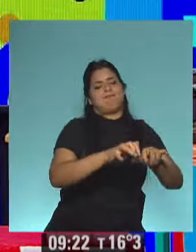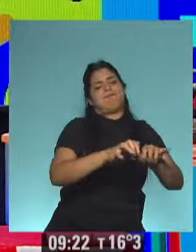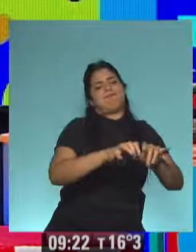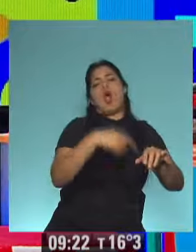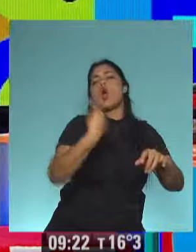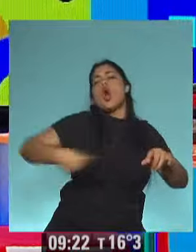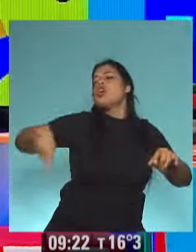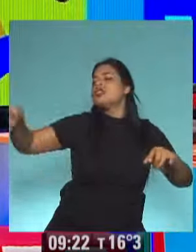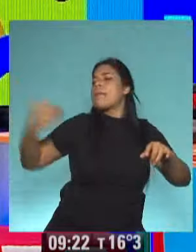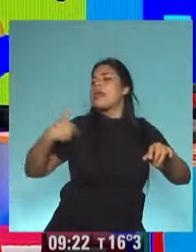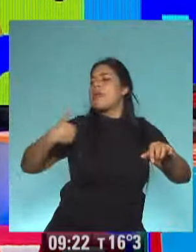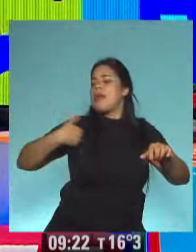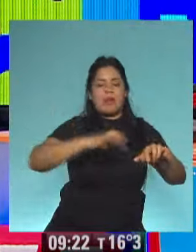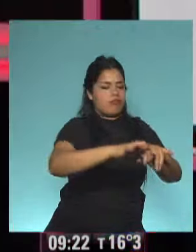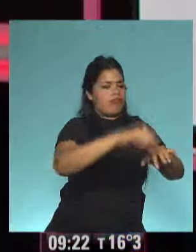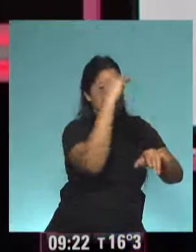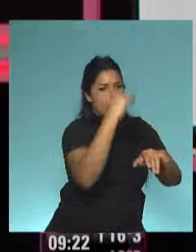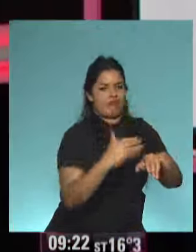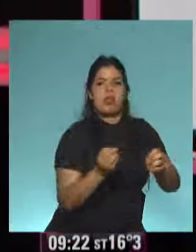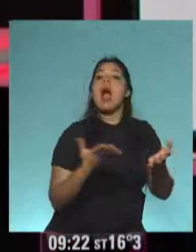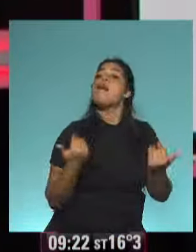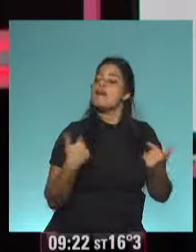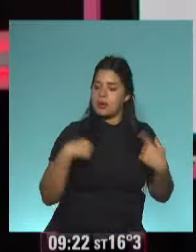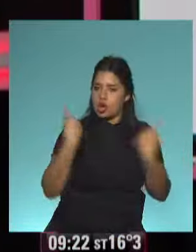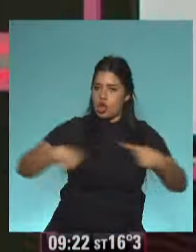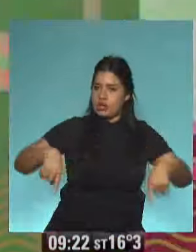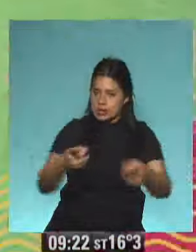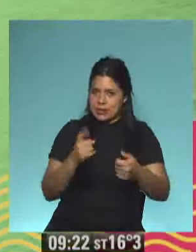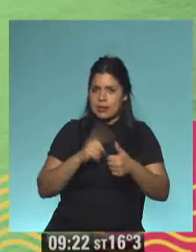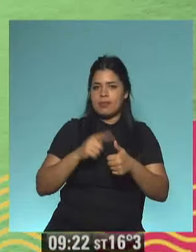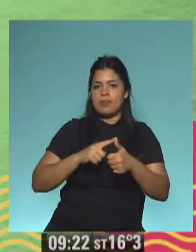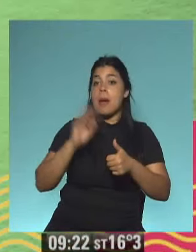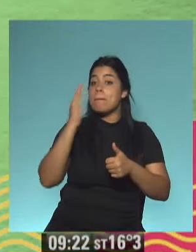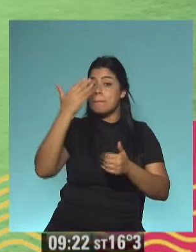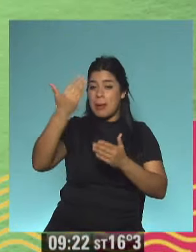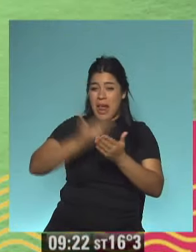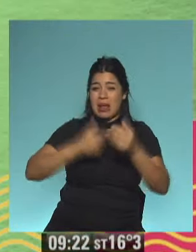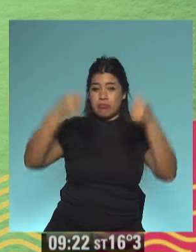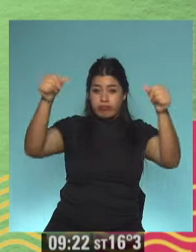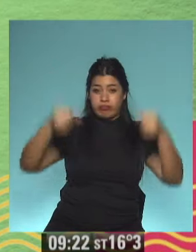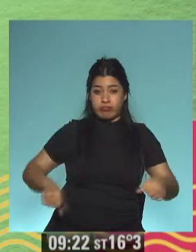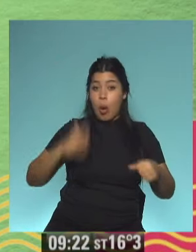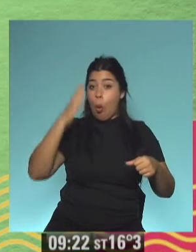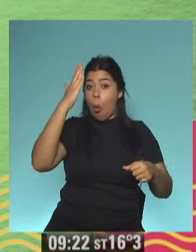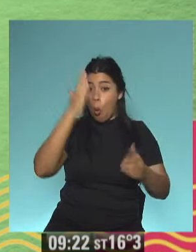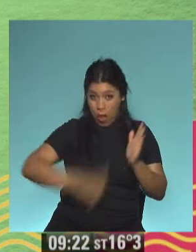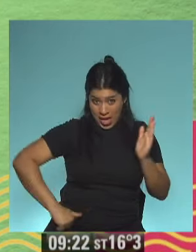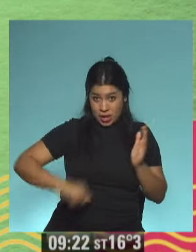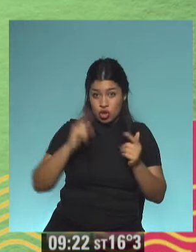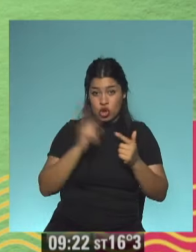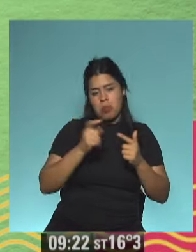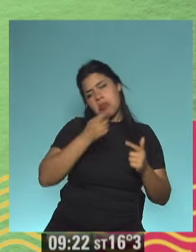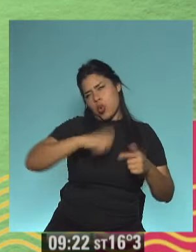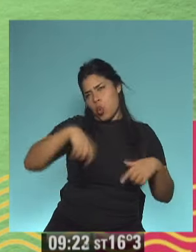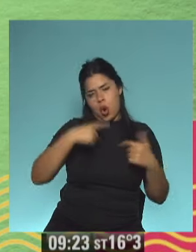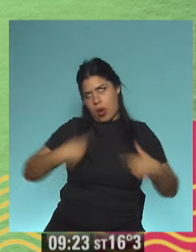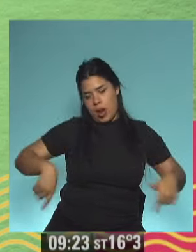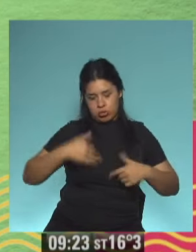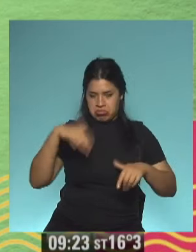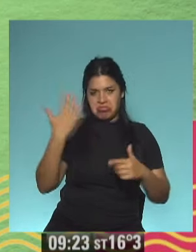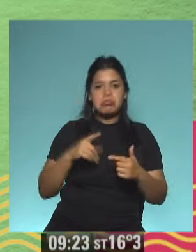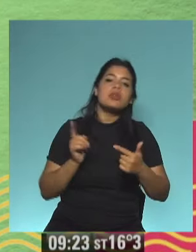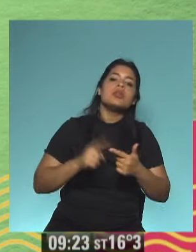todo lo que nos pide la señora Caro. Vamos a necesitar cartulina blanca. Cartulina blanca. Papel o la cartulina, el color que tengan. Papel crepe o